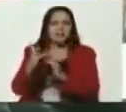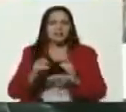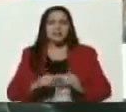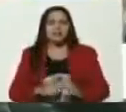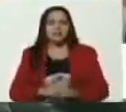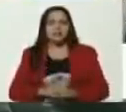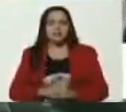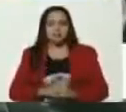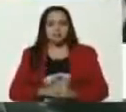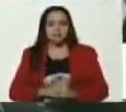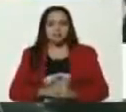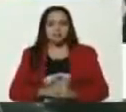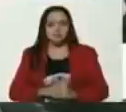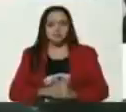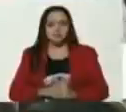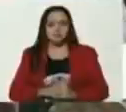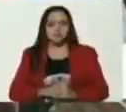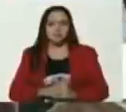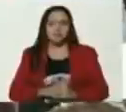30 de abril, cuando fueron